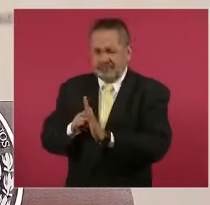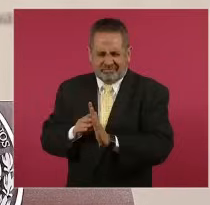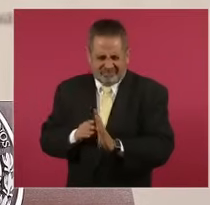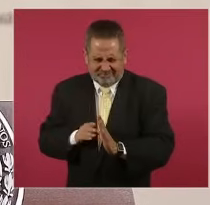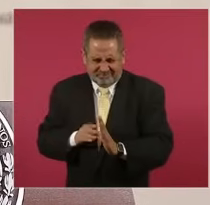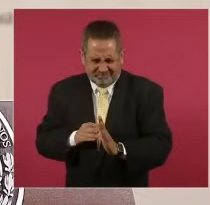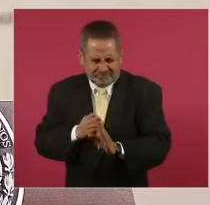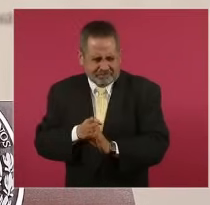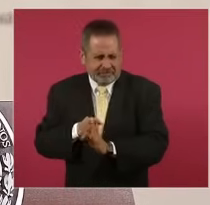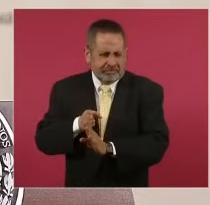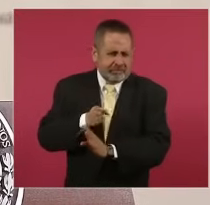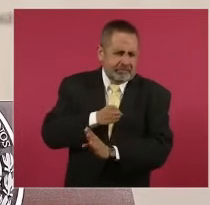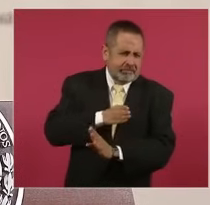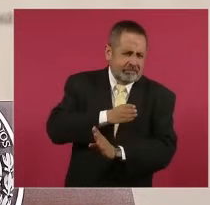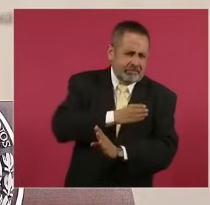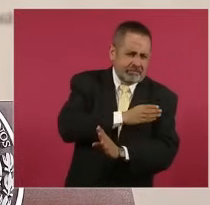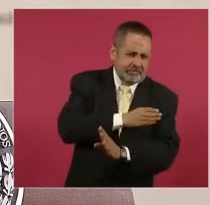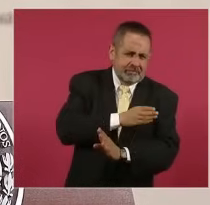y